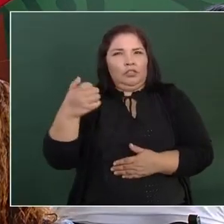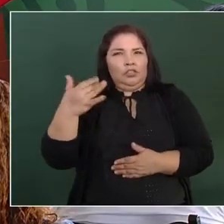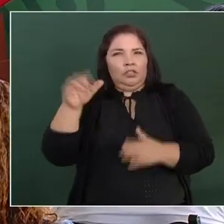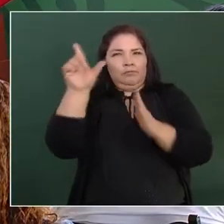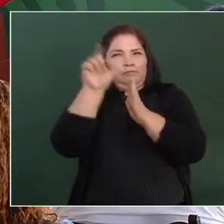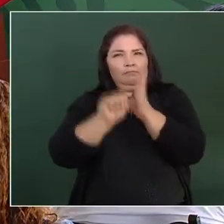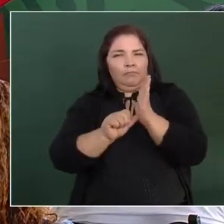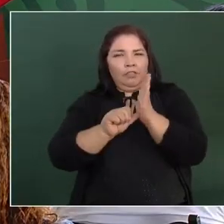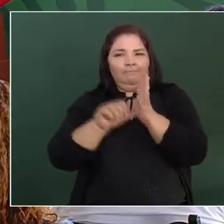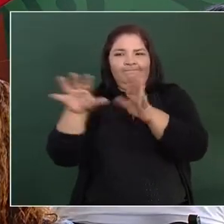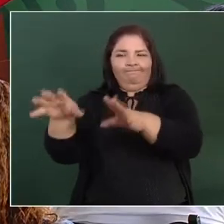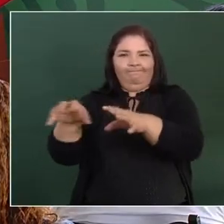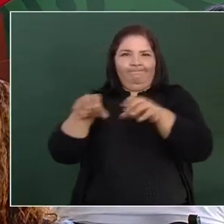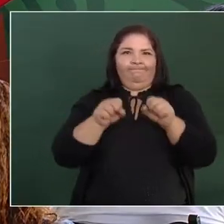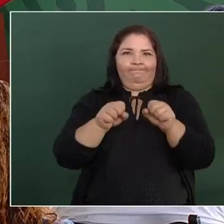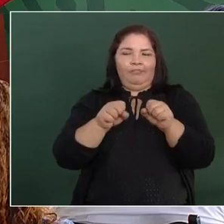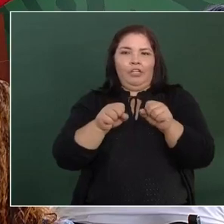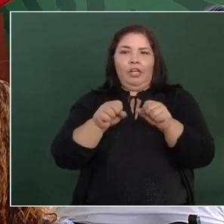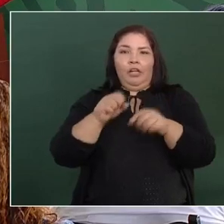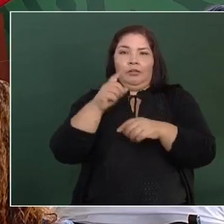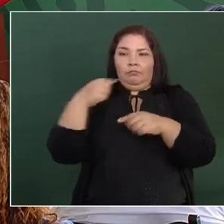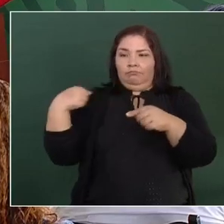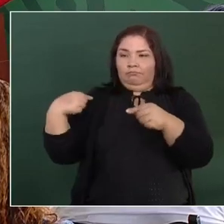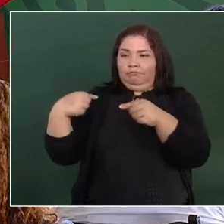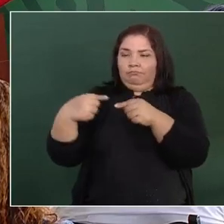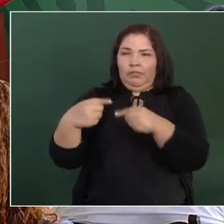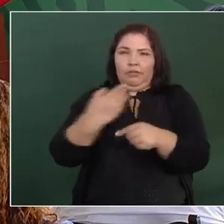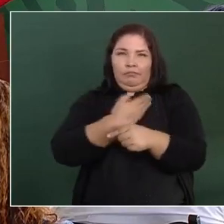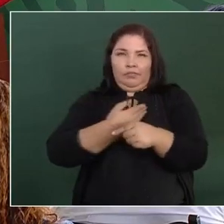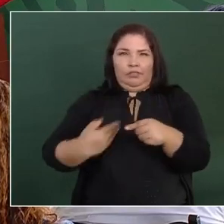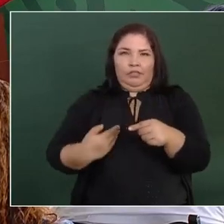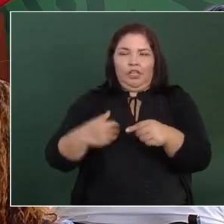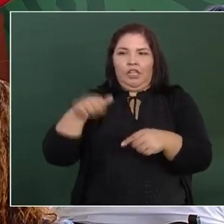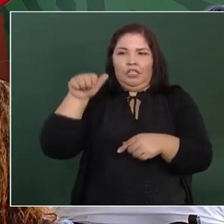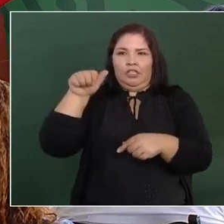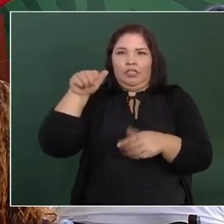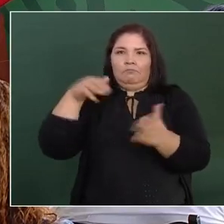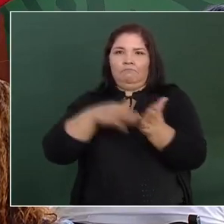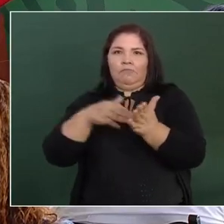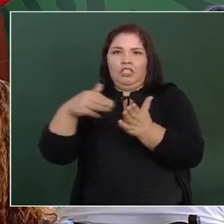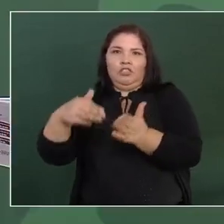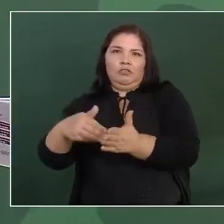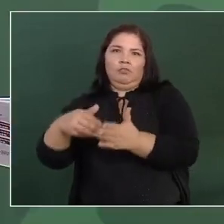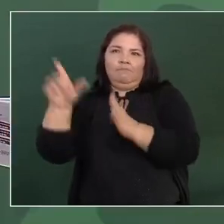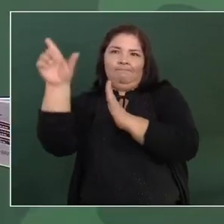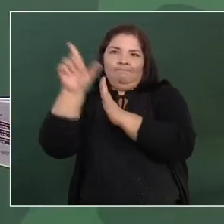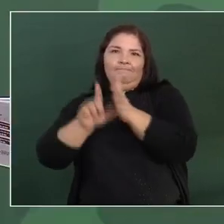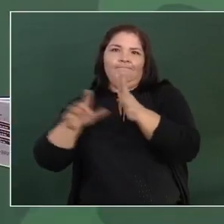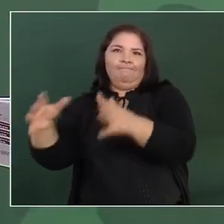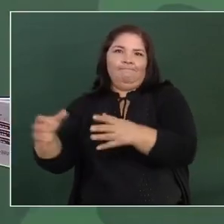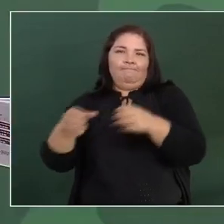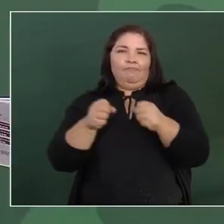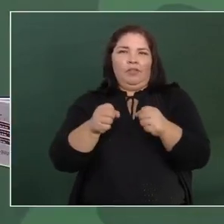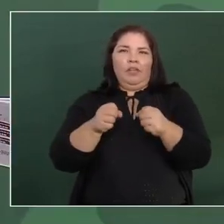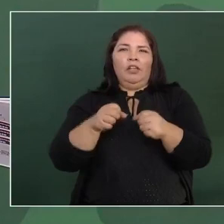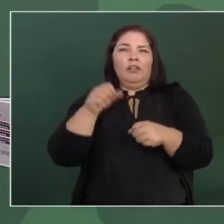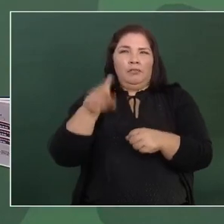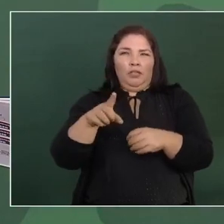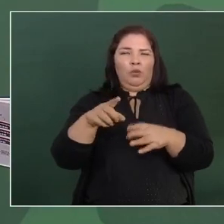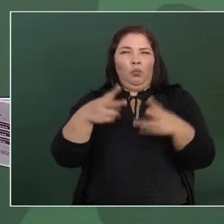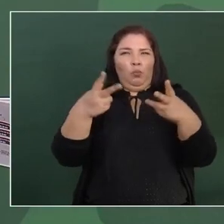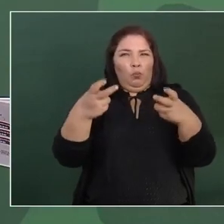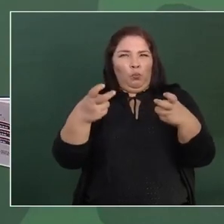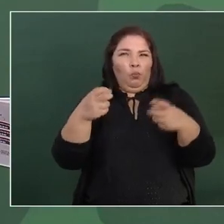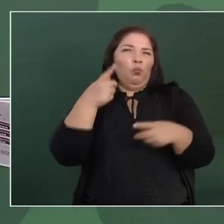513,615 litros decomisados, y en lo que va del sexenio, pues pueden ver ahí más de 16 millones de litros. Y en las tomas